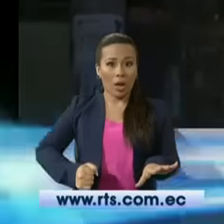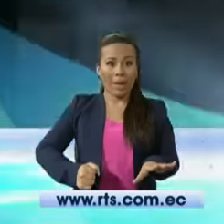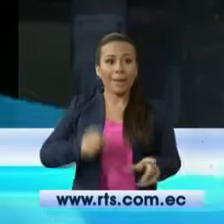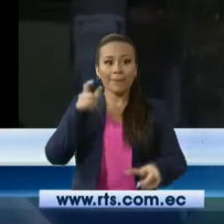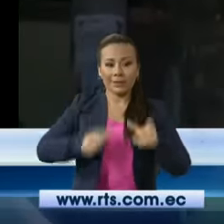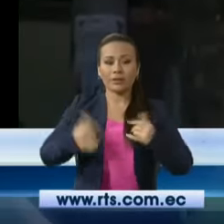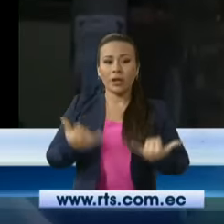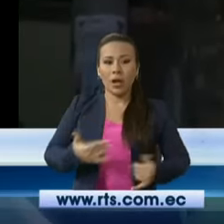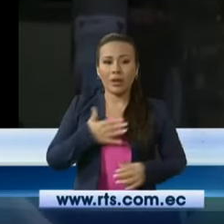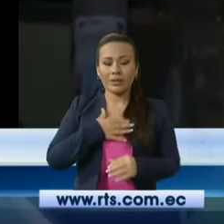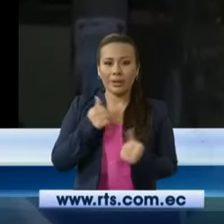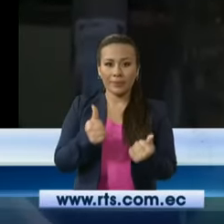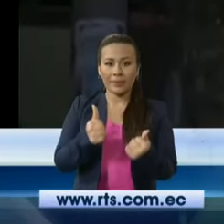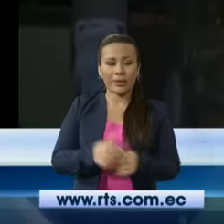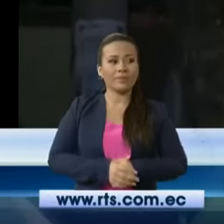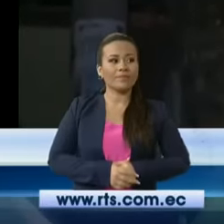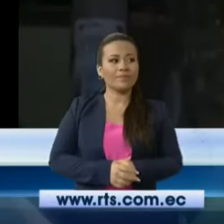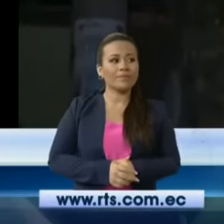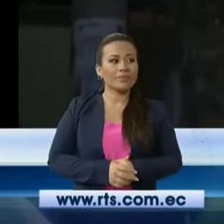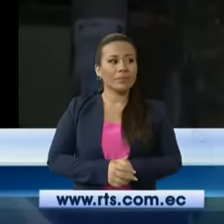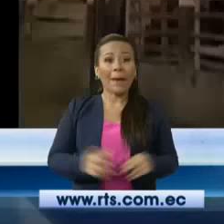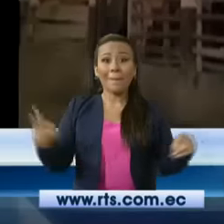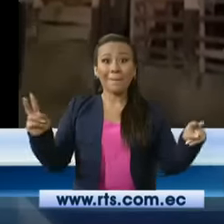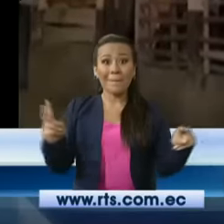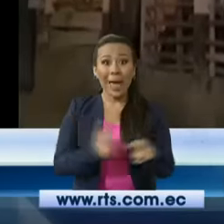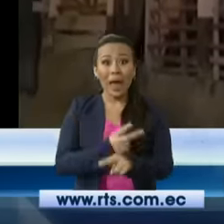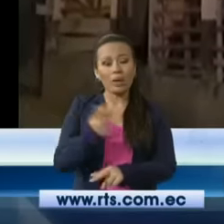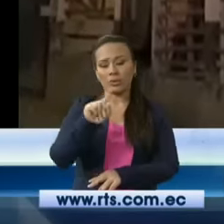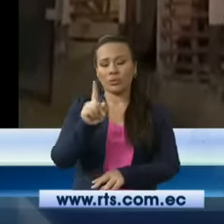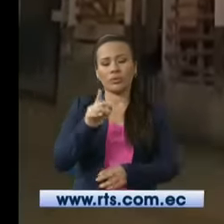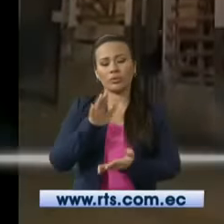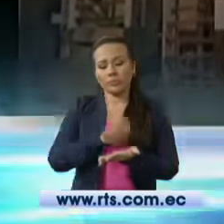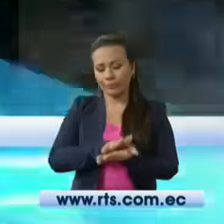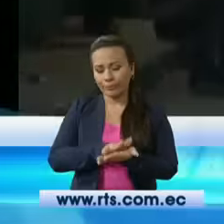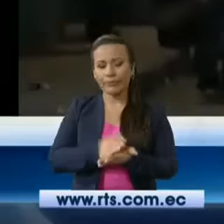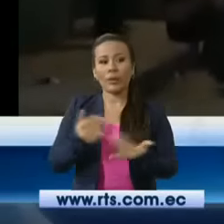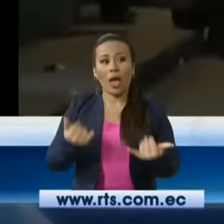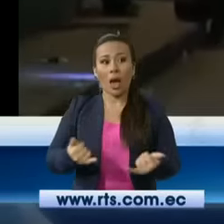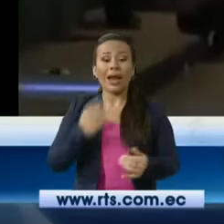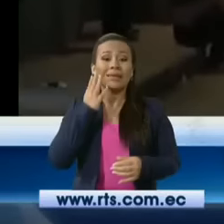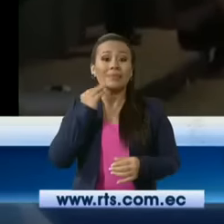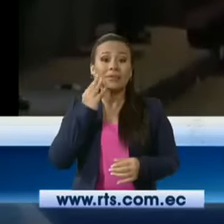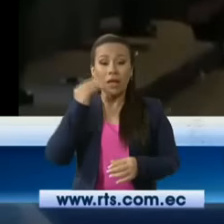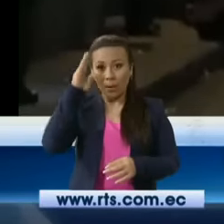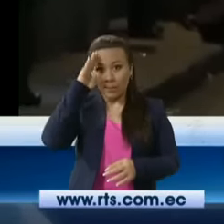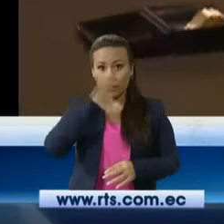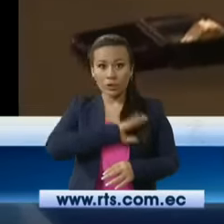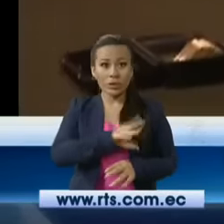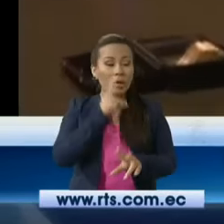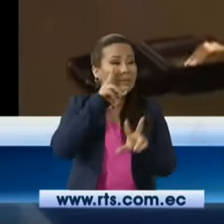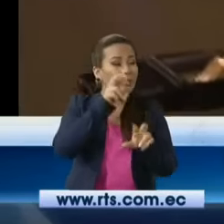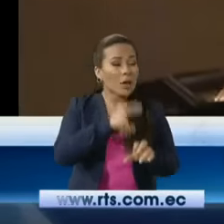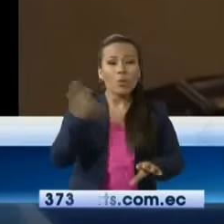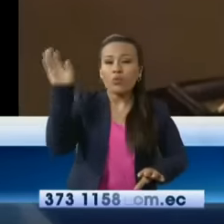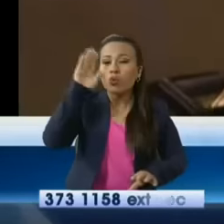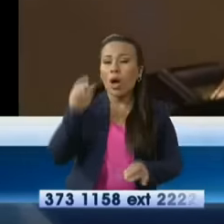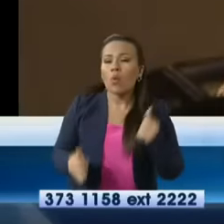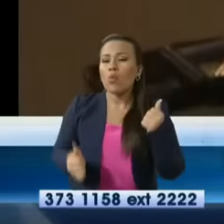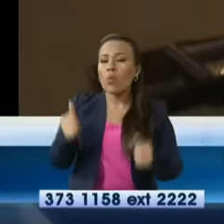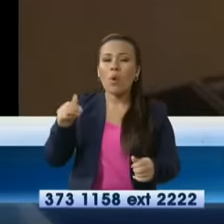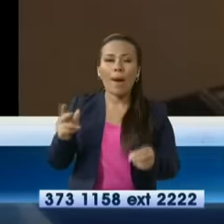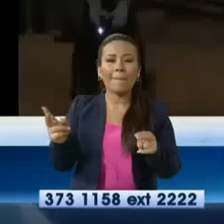estables, no son de consideración las heridas. La policía especializada buscó en el lugar indicios que permitan determinar el tipo de